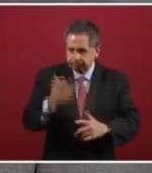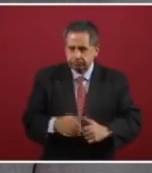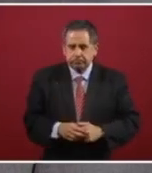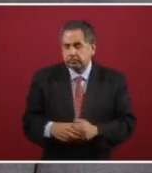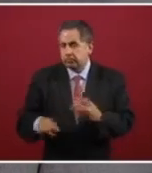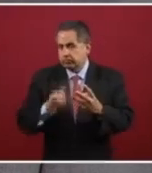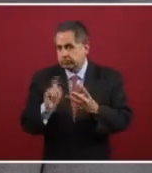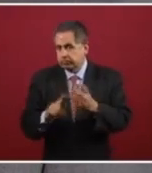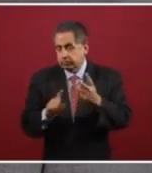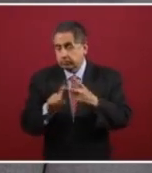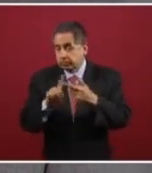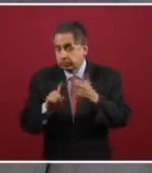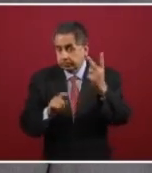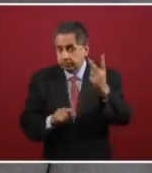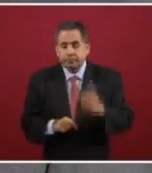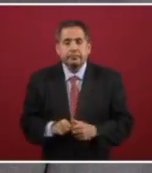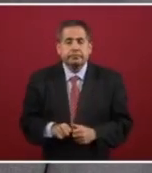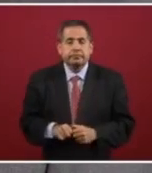2,